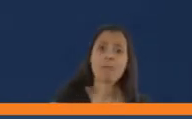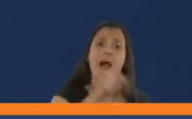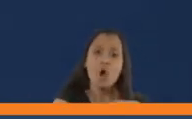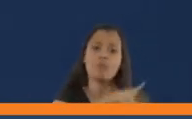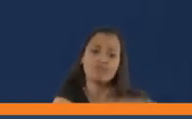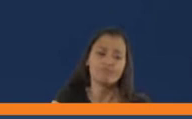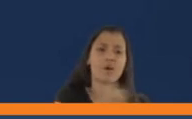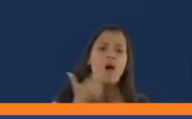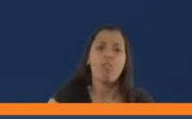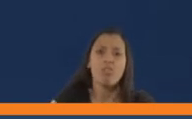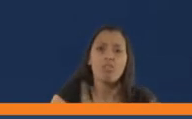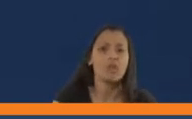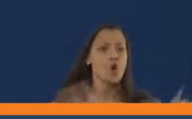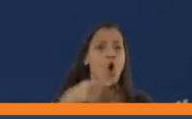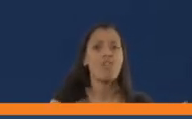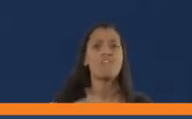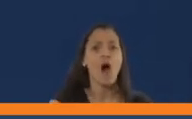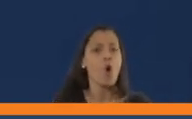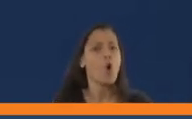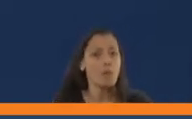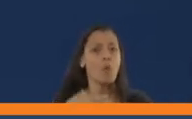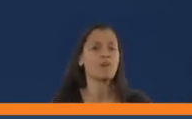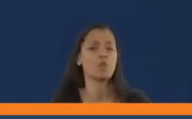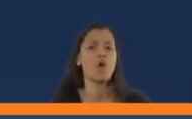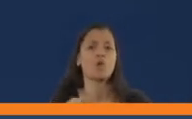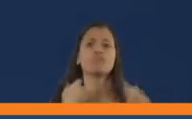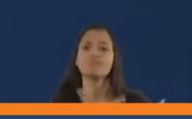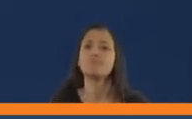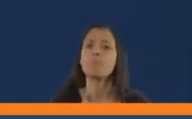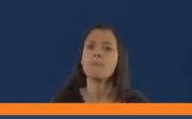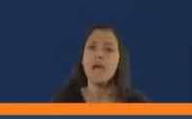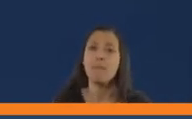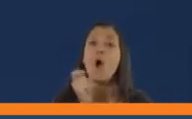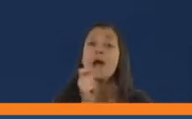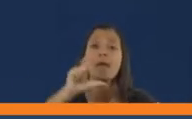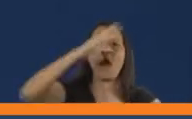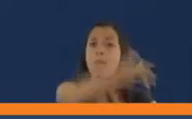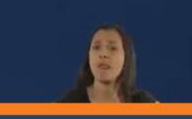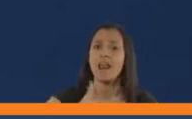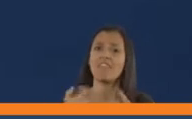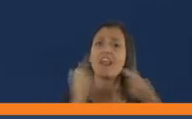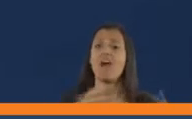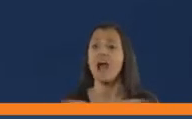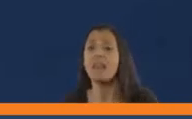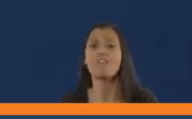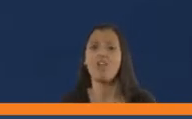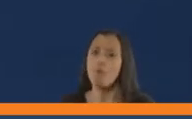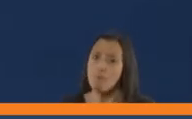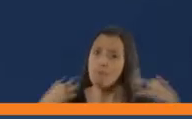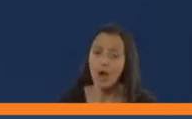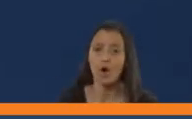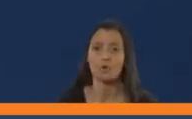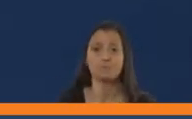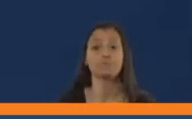más demoras tiene que devolver su gobernanza a la américa latina y al caribe el bid